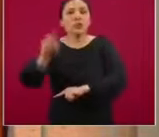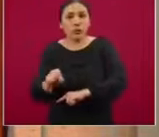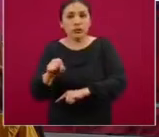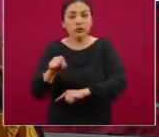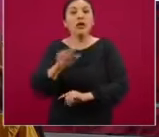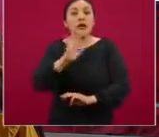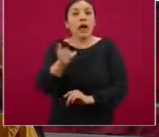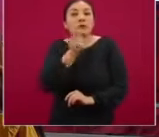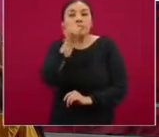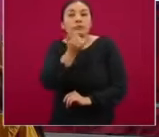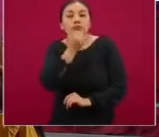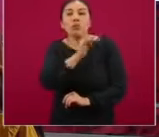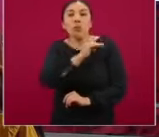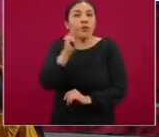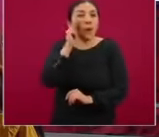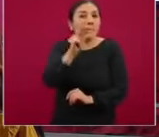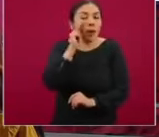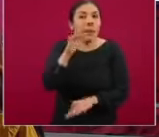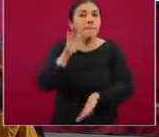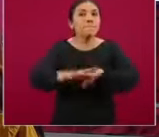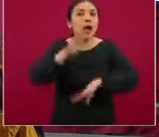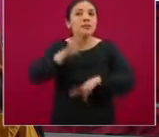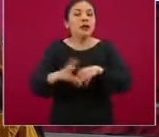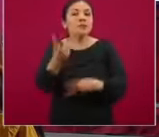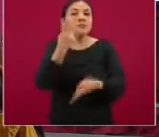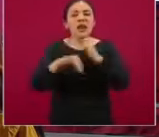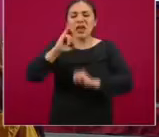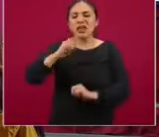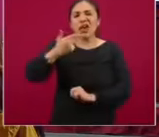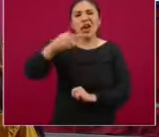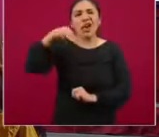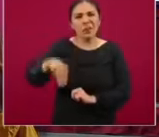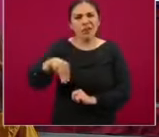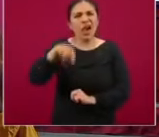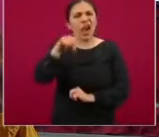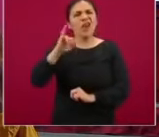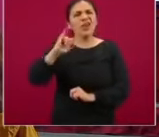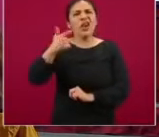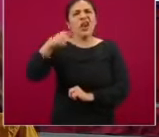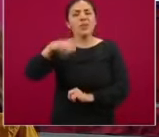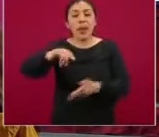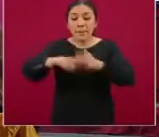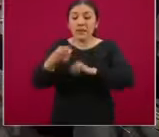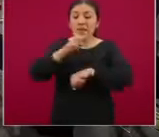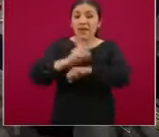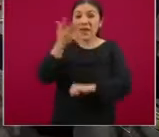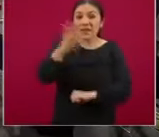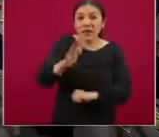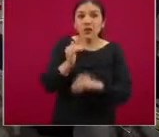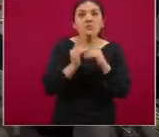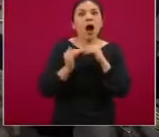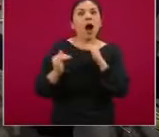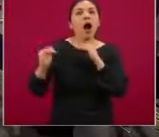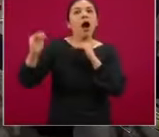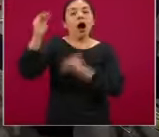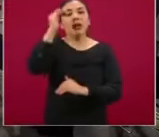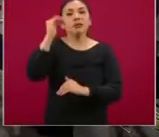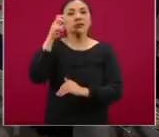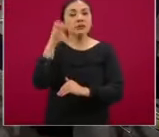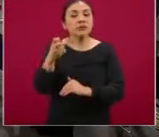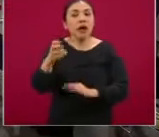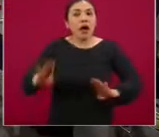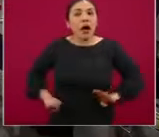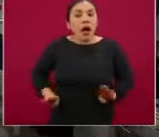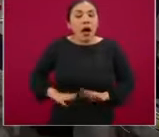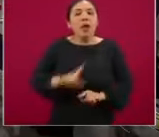apenas podemos empezar a ver, por ejemplo, la elevación de los IgMs. Los IgMs a partir del día 10 se van a elevar, van a caer más rápido, por lo